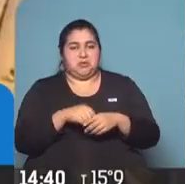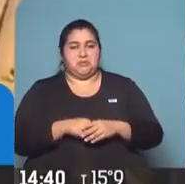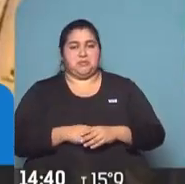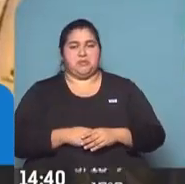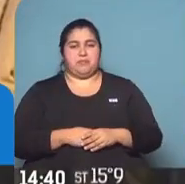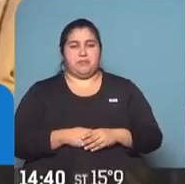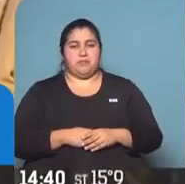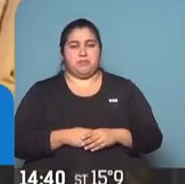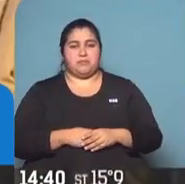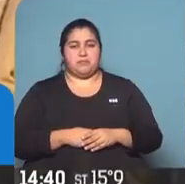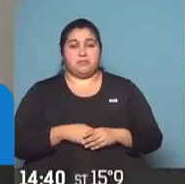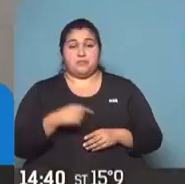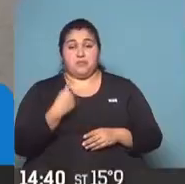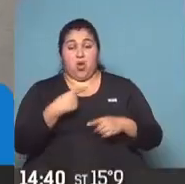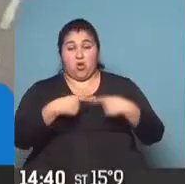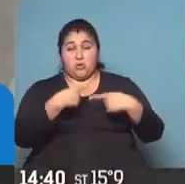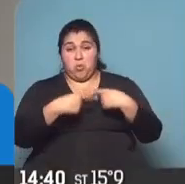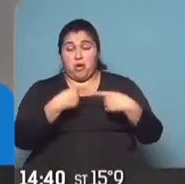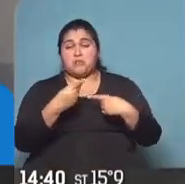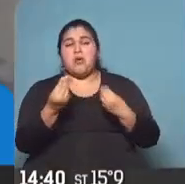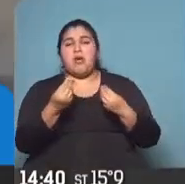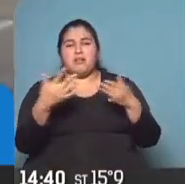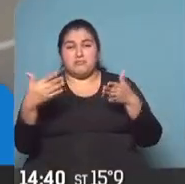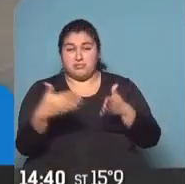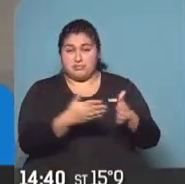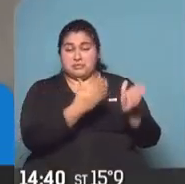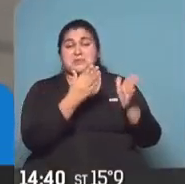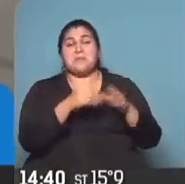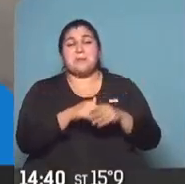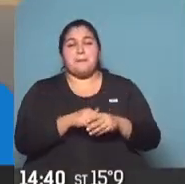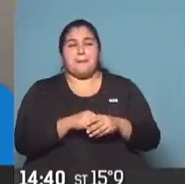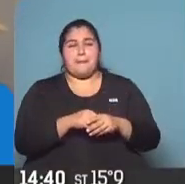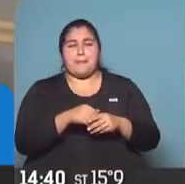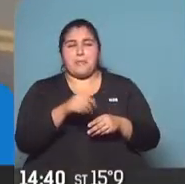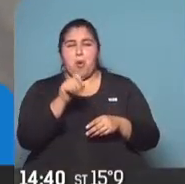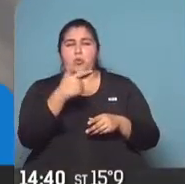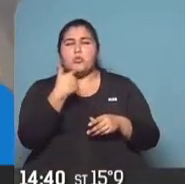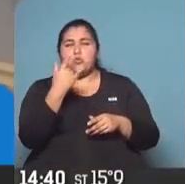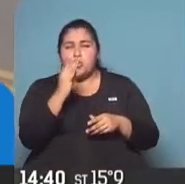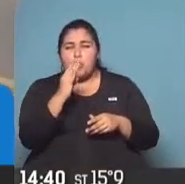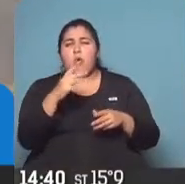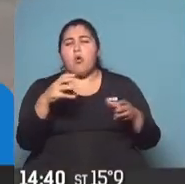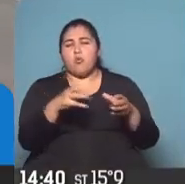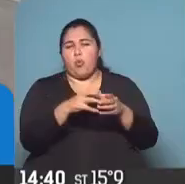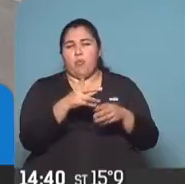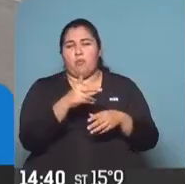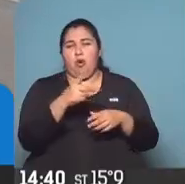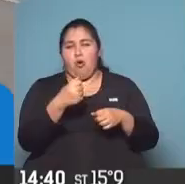dando continuidad a este pasaje de desfile para su agrupación autorizada